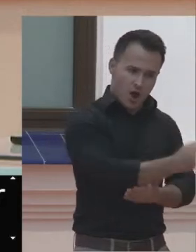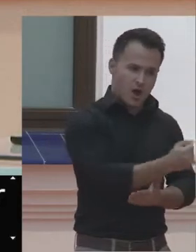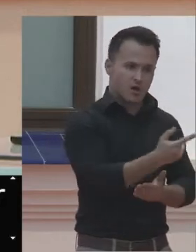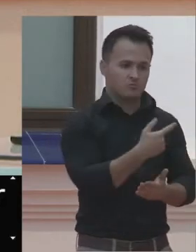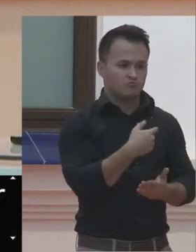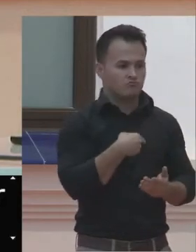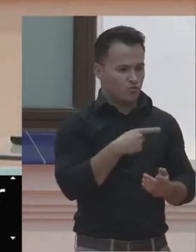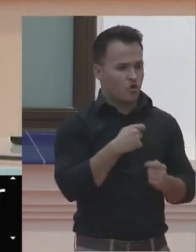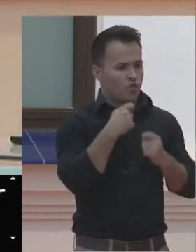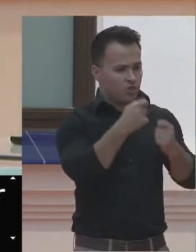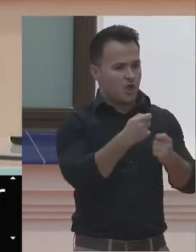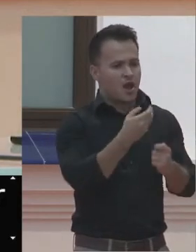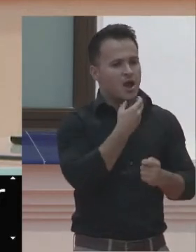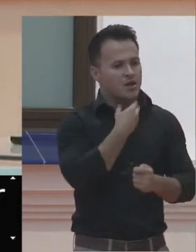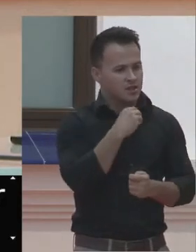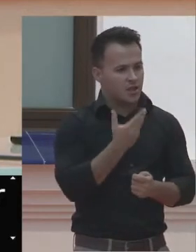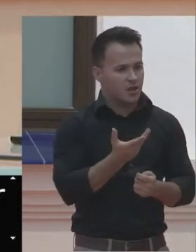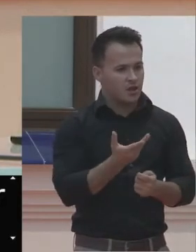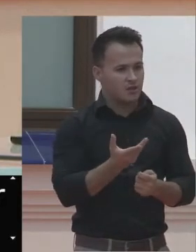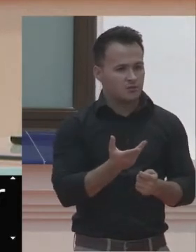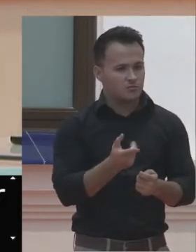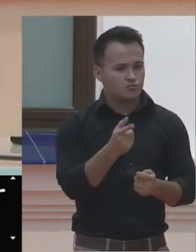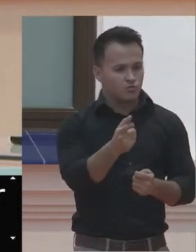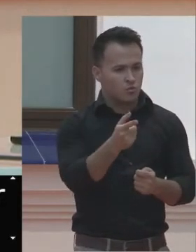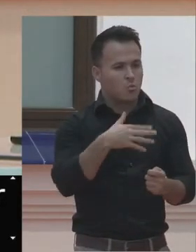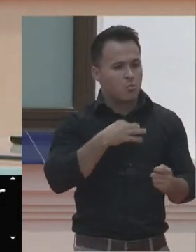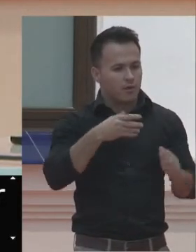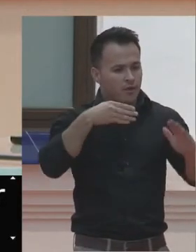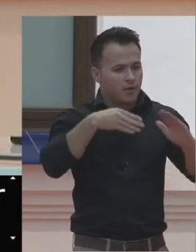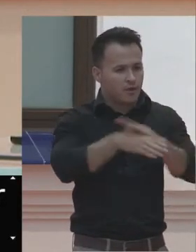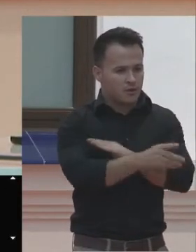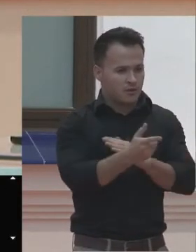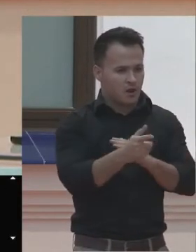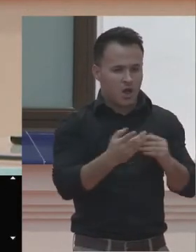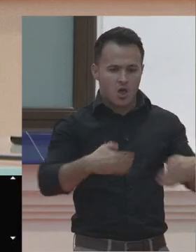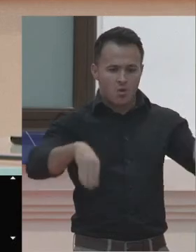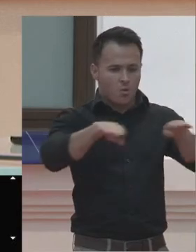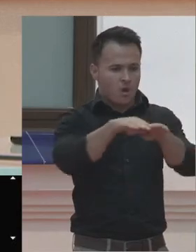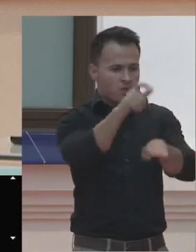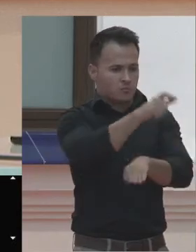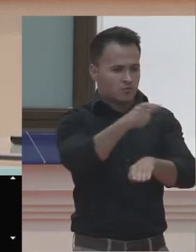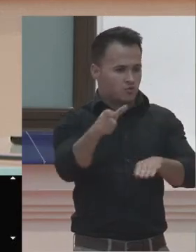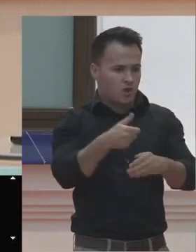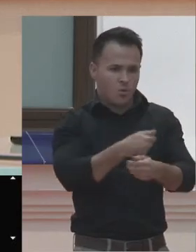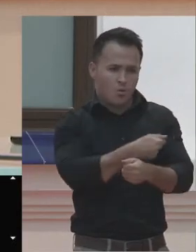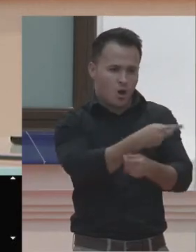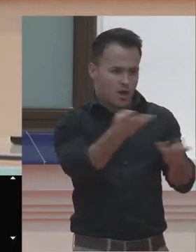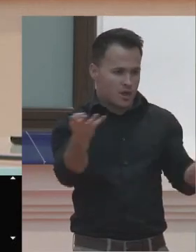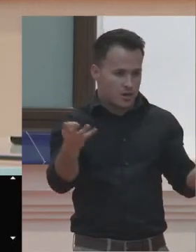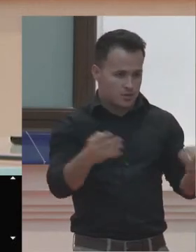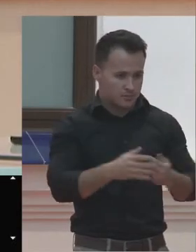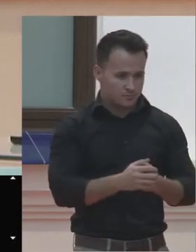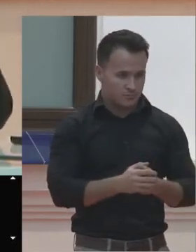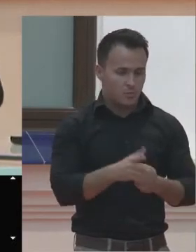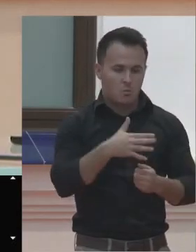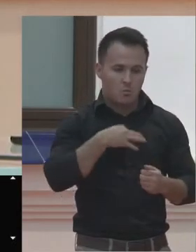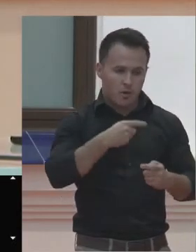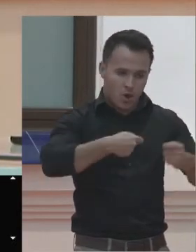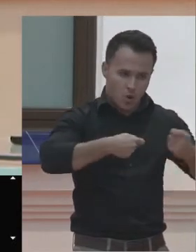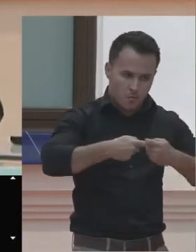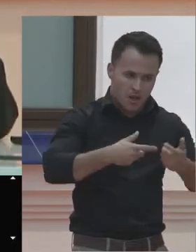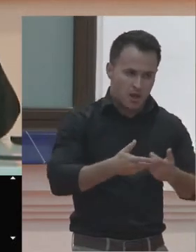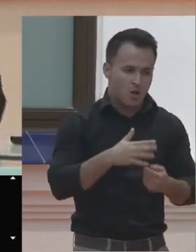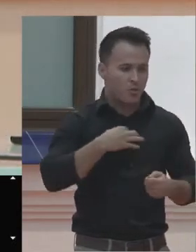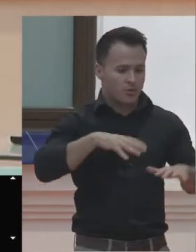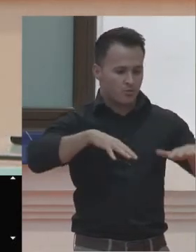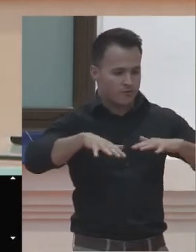y te garantizo que tú vas a poder interactuar en igualdad de condiciones que cualquier. Es decir, que vas a poder comprar, que te vas a